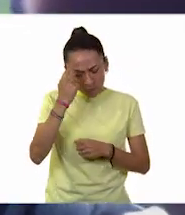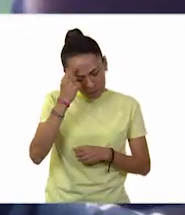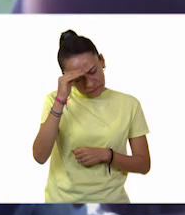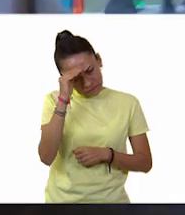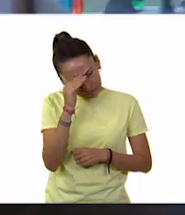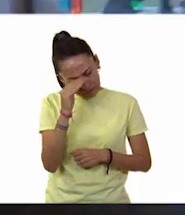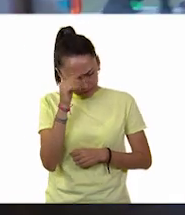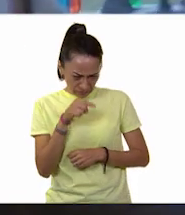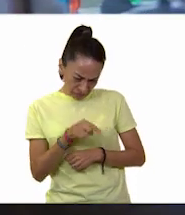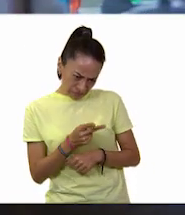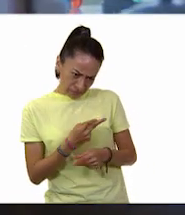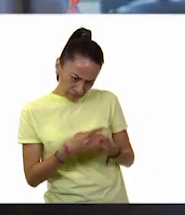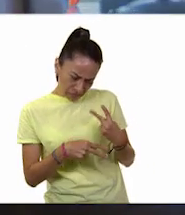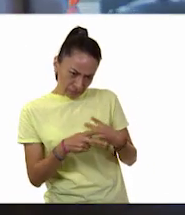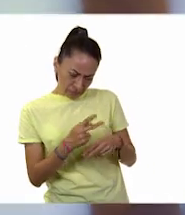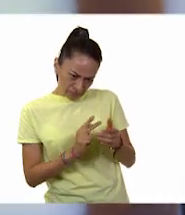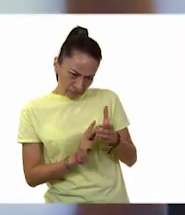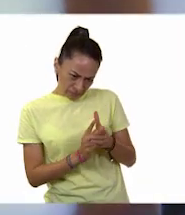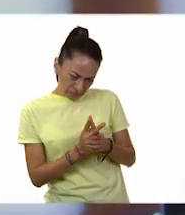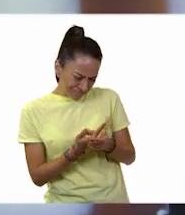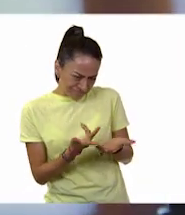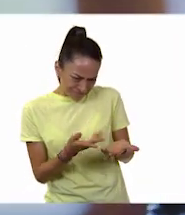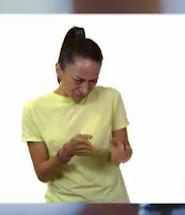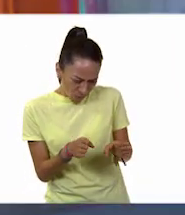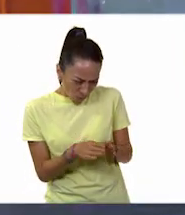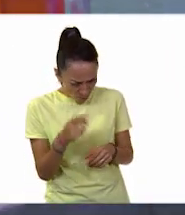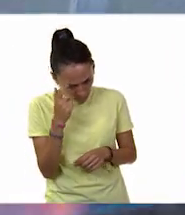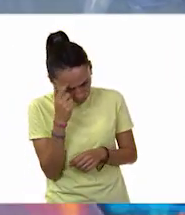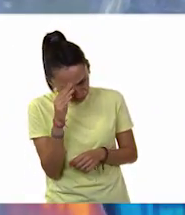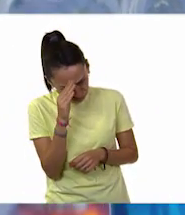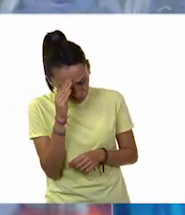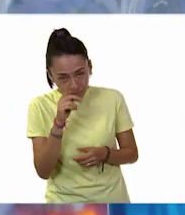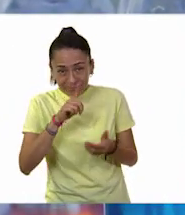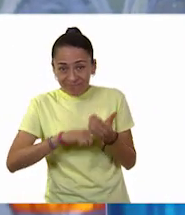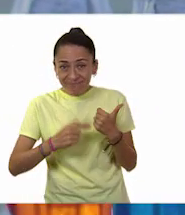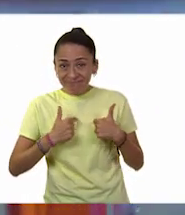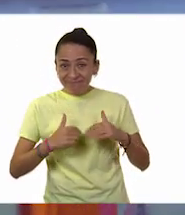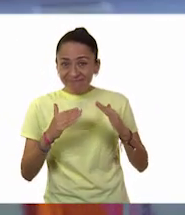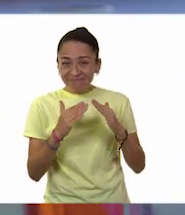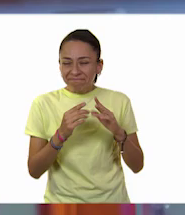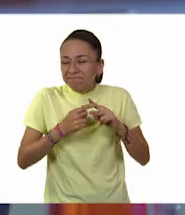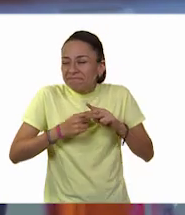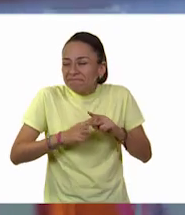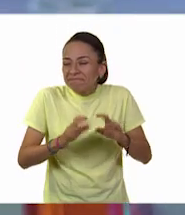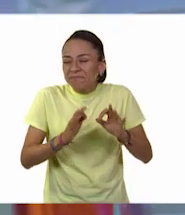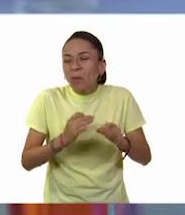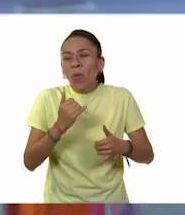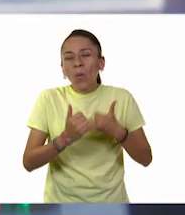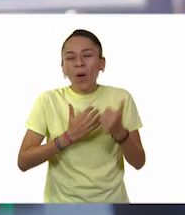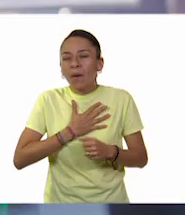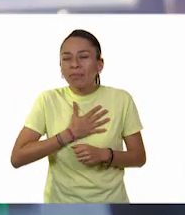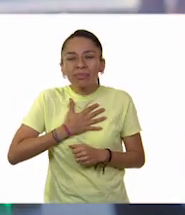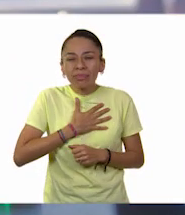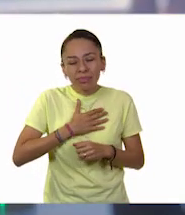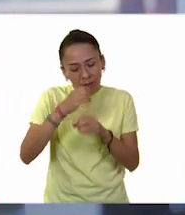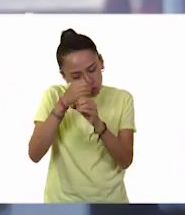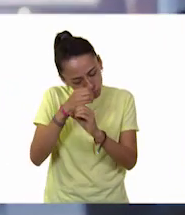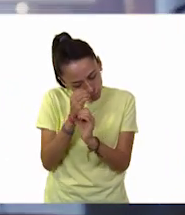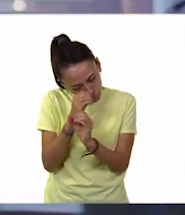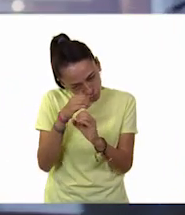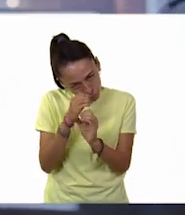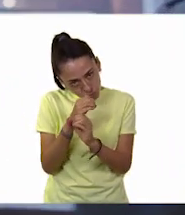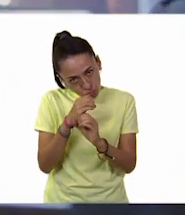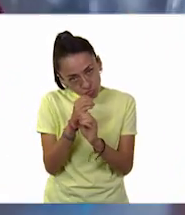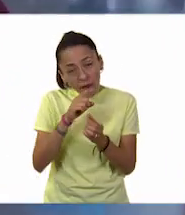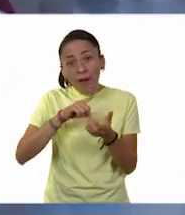pudiera crecer. En mi casa todo empezó con un juego, con mi pequeño microscopio. A veces mezclando cosas en el baño